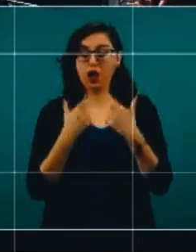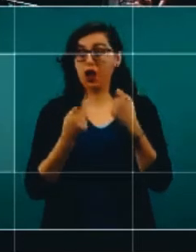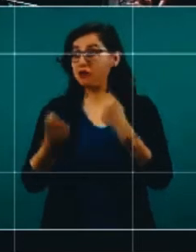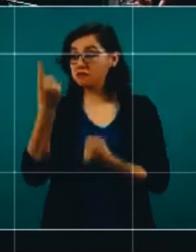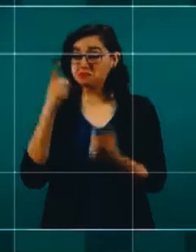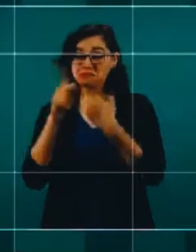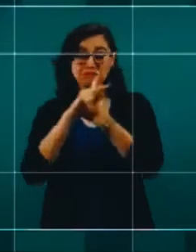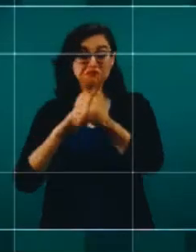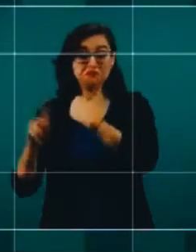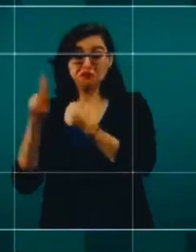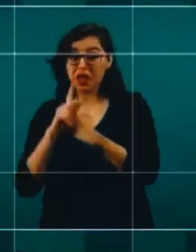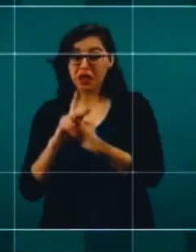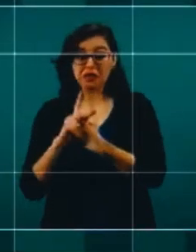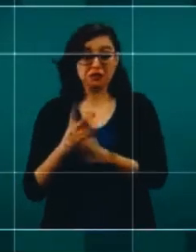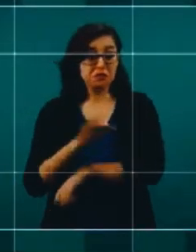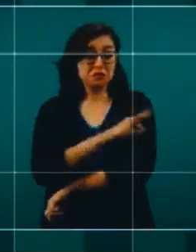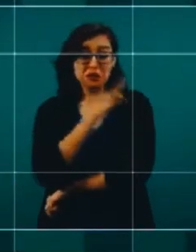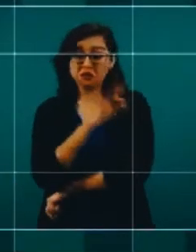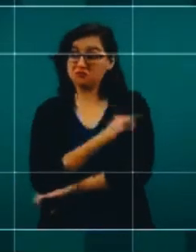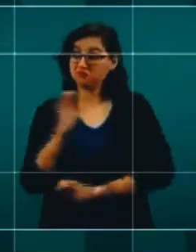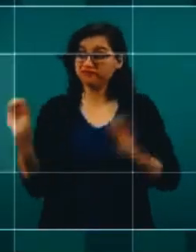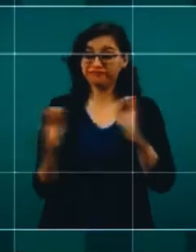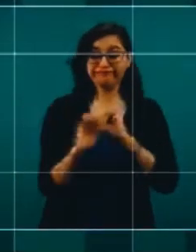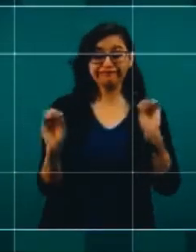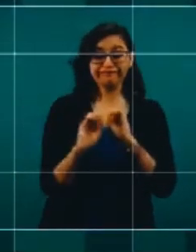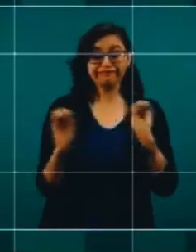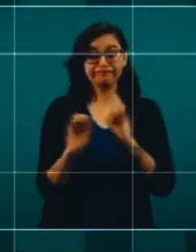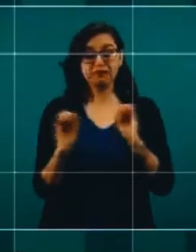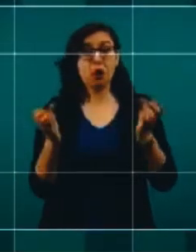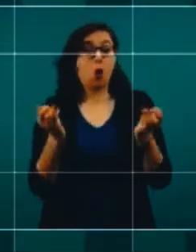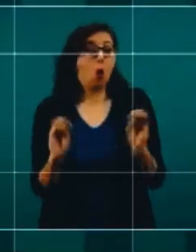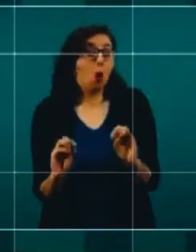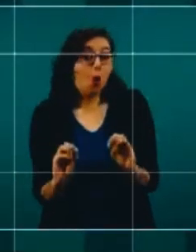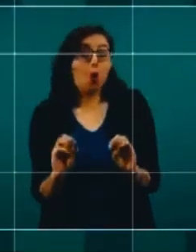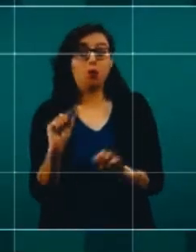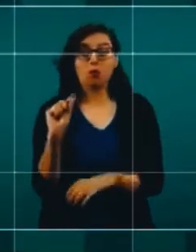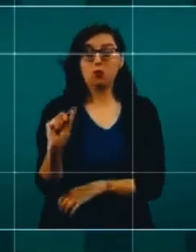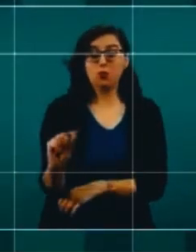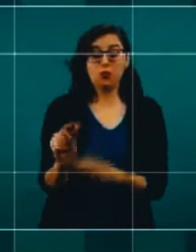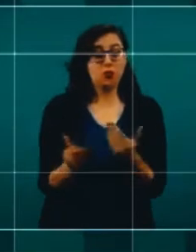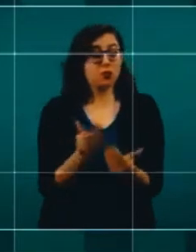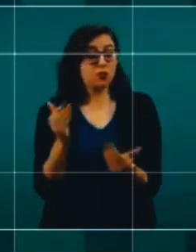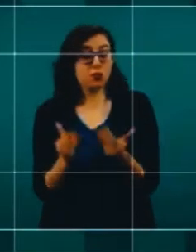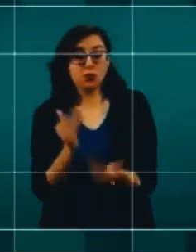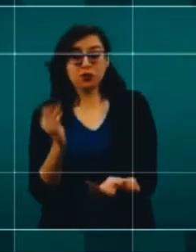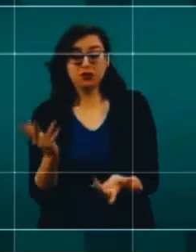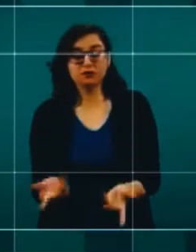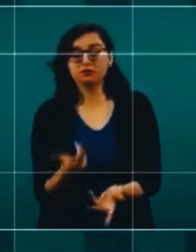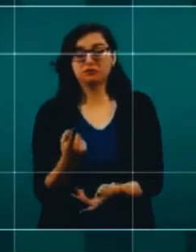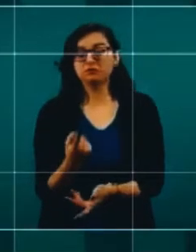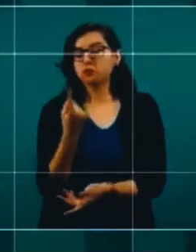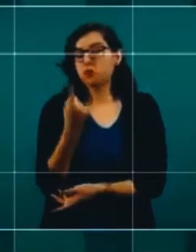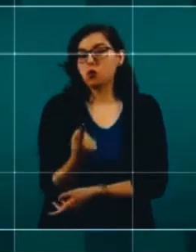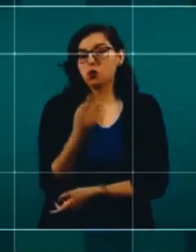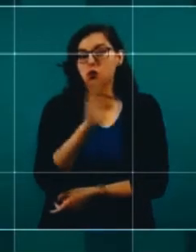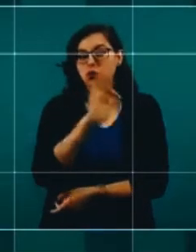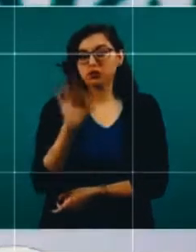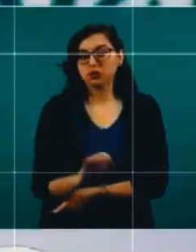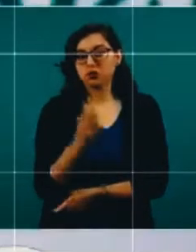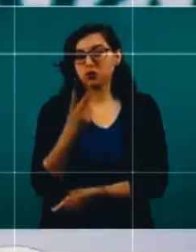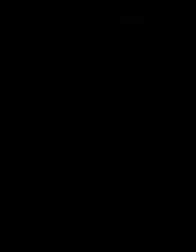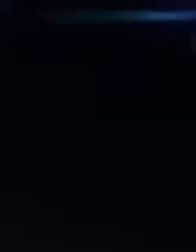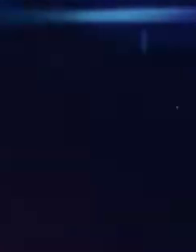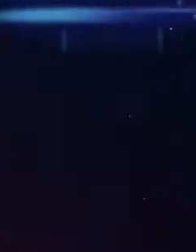apoyo pues casi no tienen vacunas tienen muy poquitos menos del 1% 22 por ciento de sus